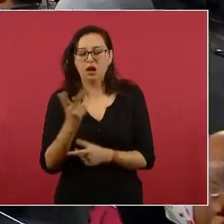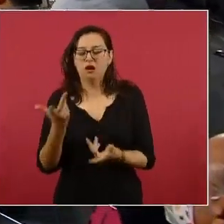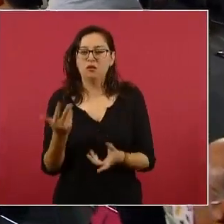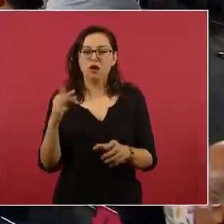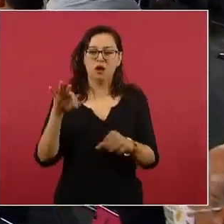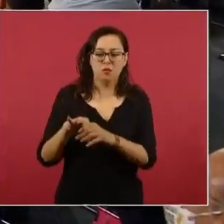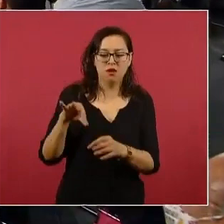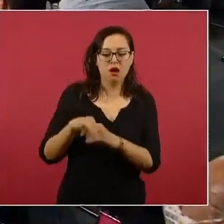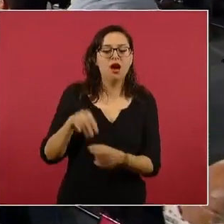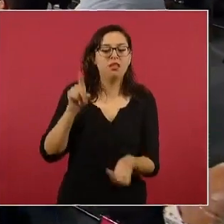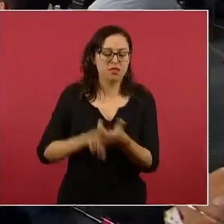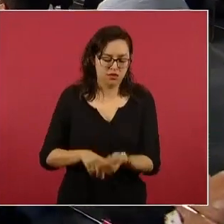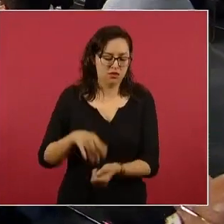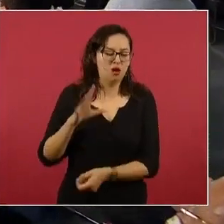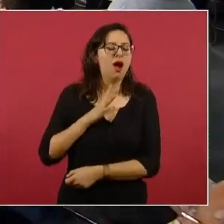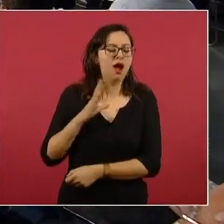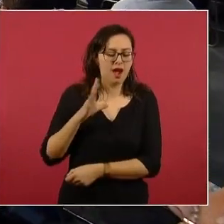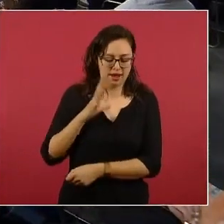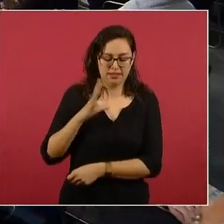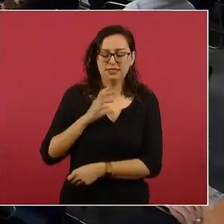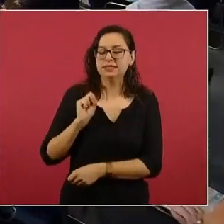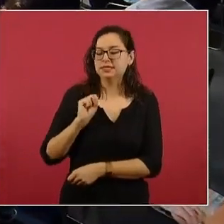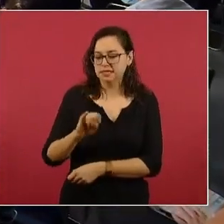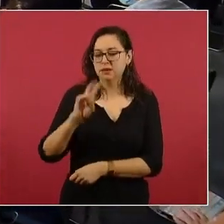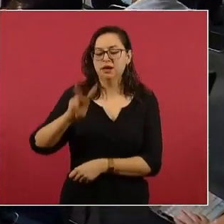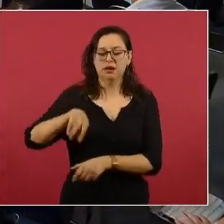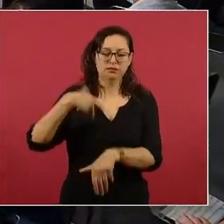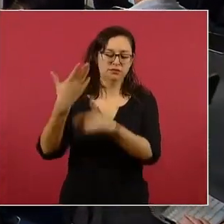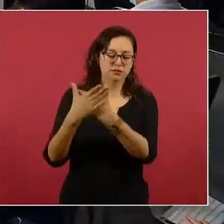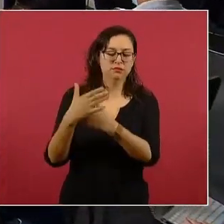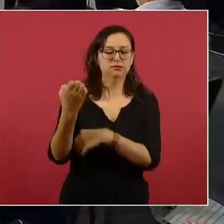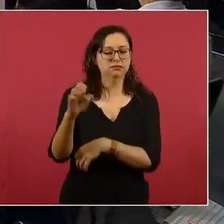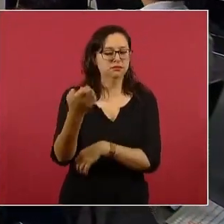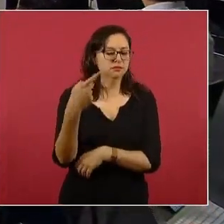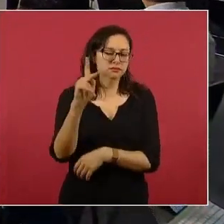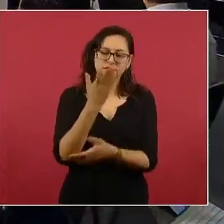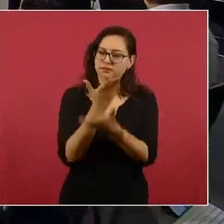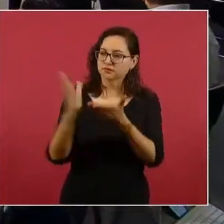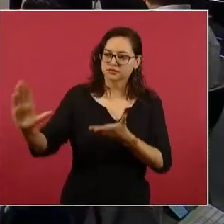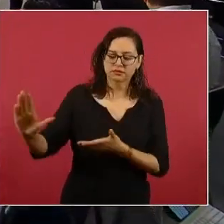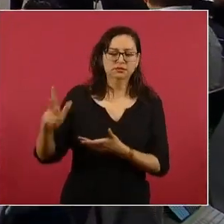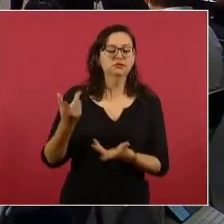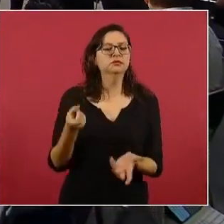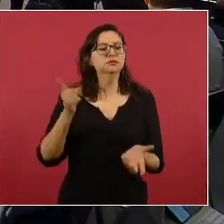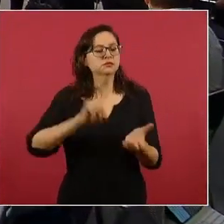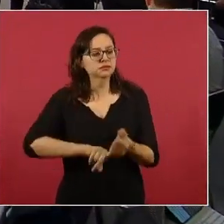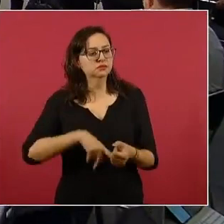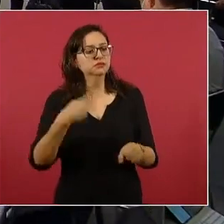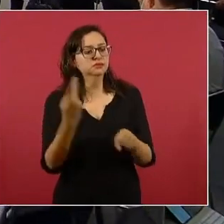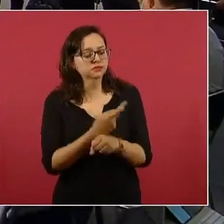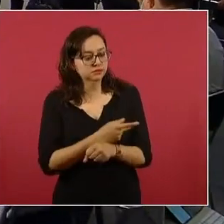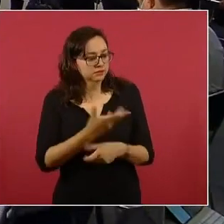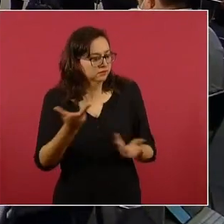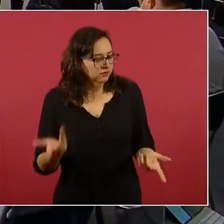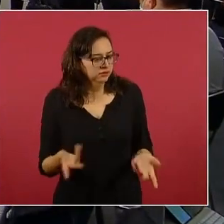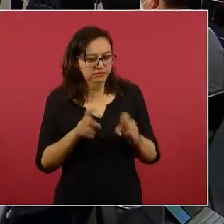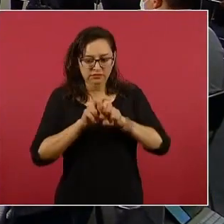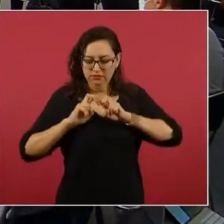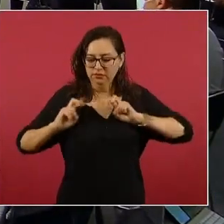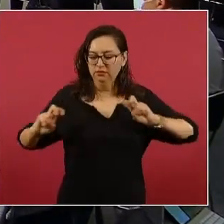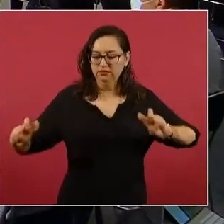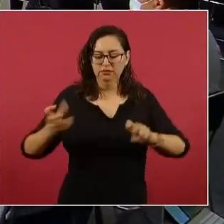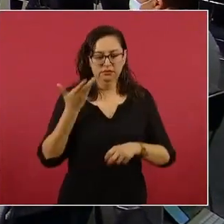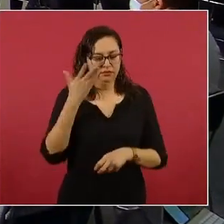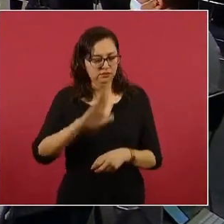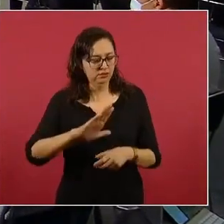electoral que sí va a suceder en enero próximo, ¿no? Más allá de eso, tienen información los 10